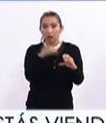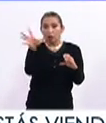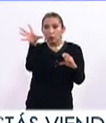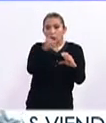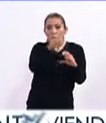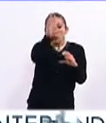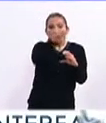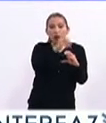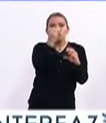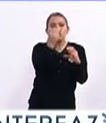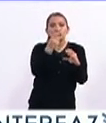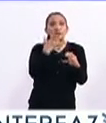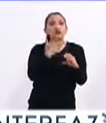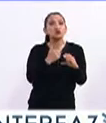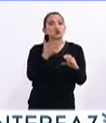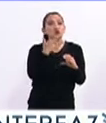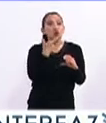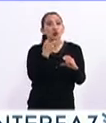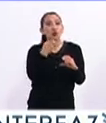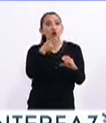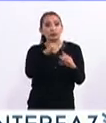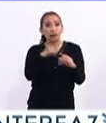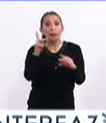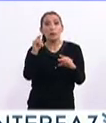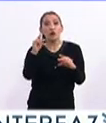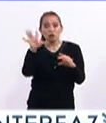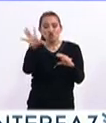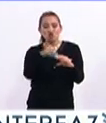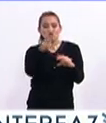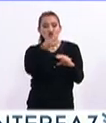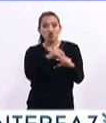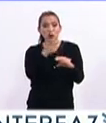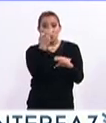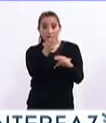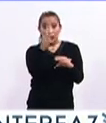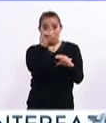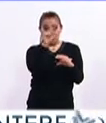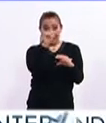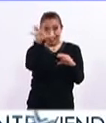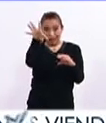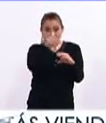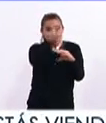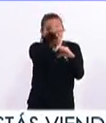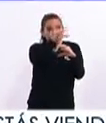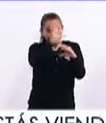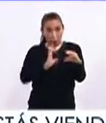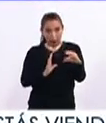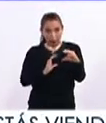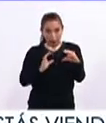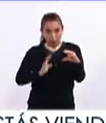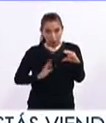consumen mucha glucosa, muchas proteínas, y de estas proteínas,